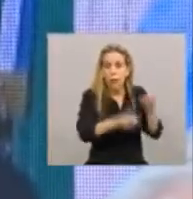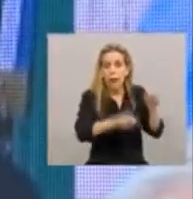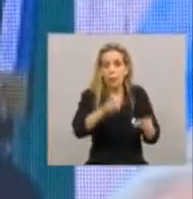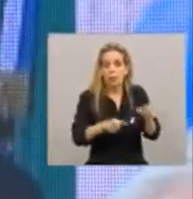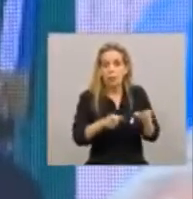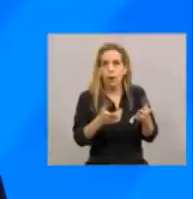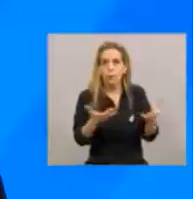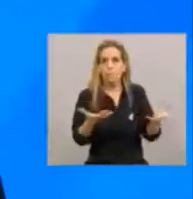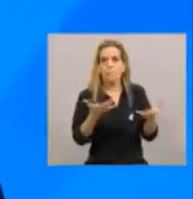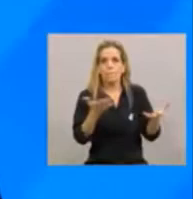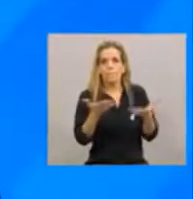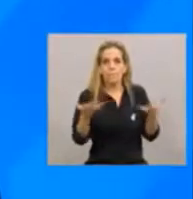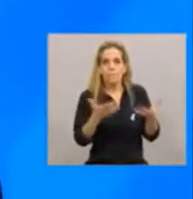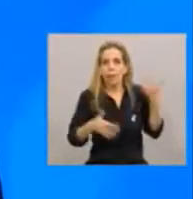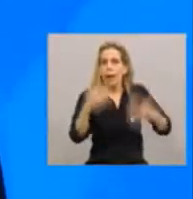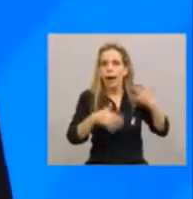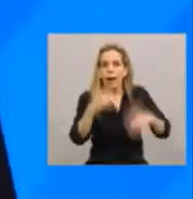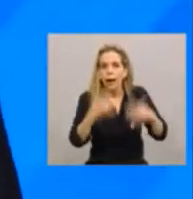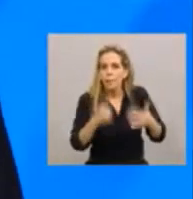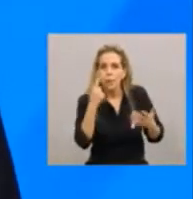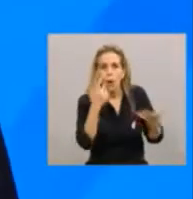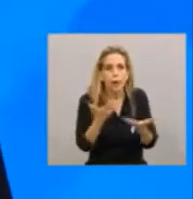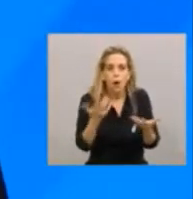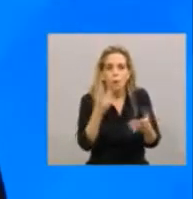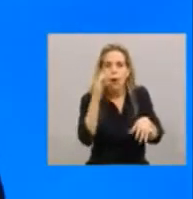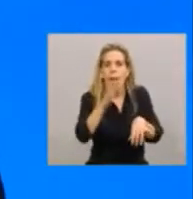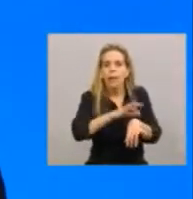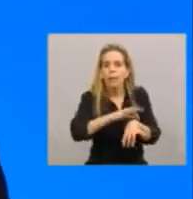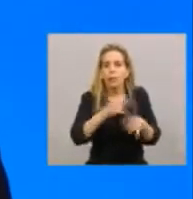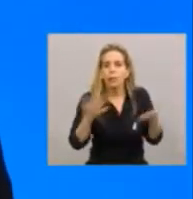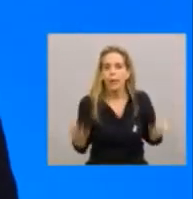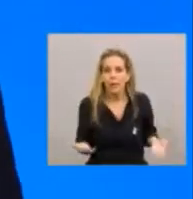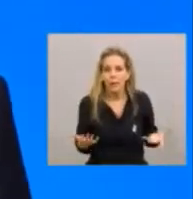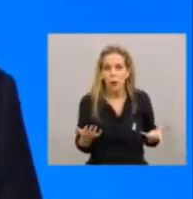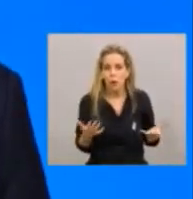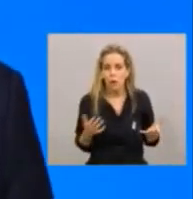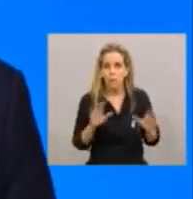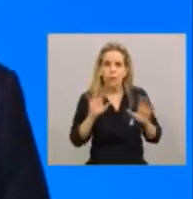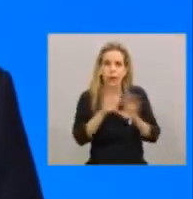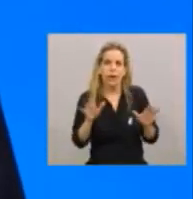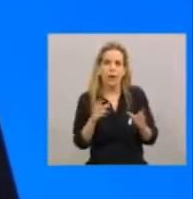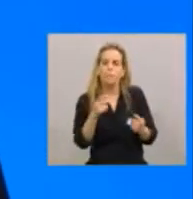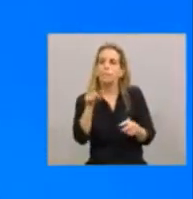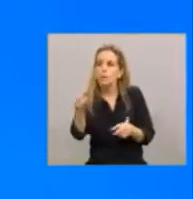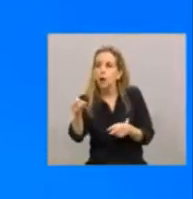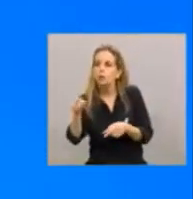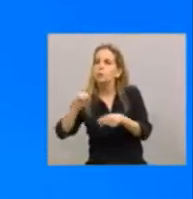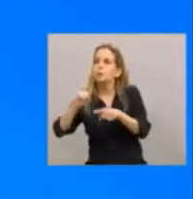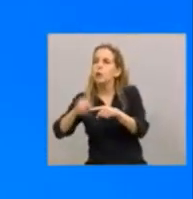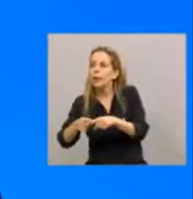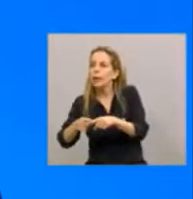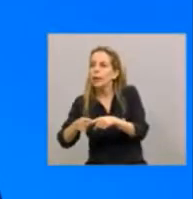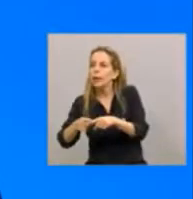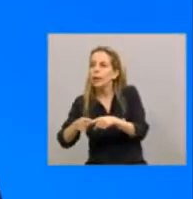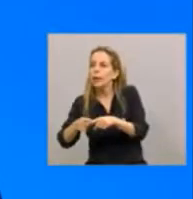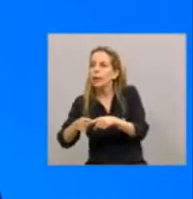y todos se actúan prontamente y nadie pregunta de qué partido viene